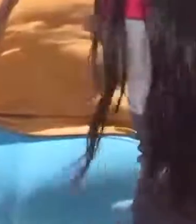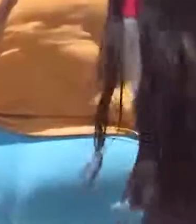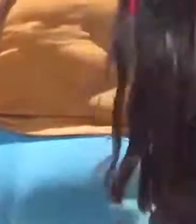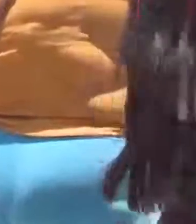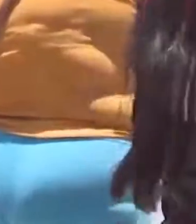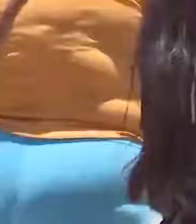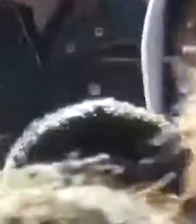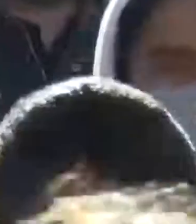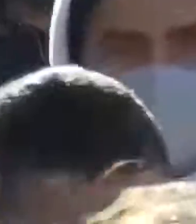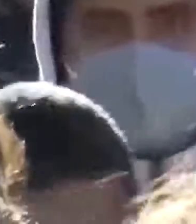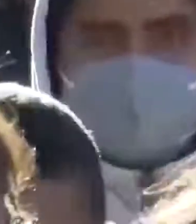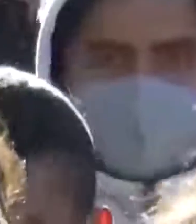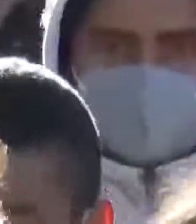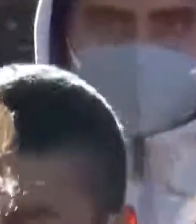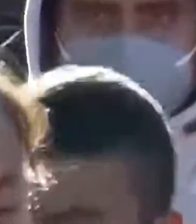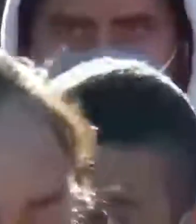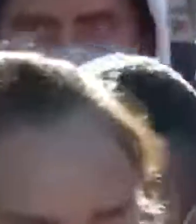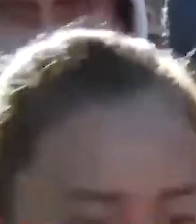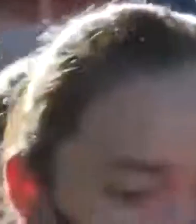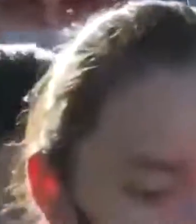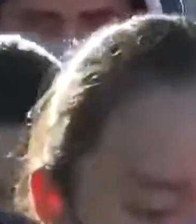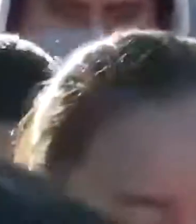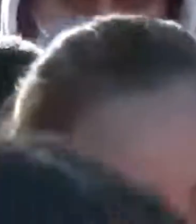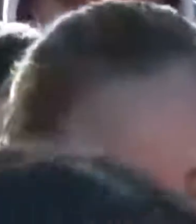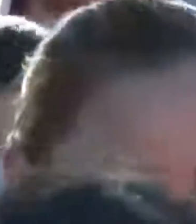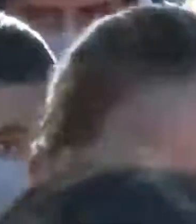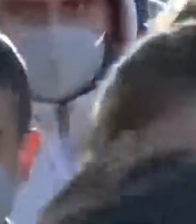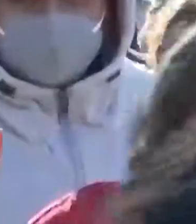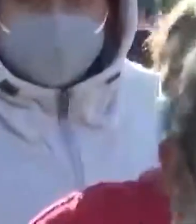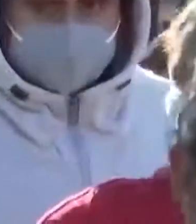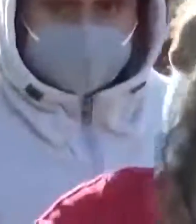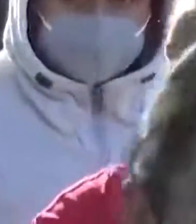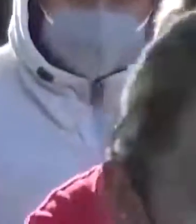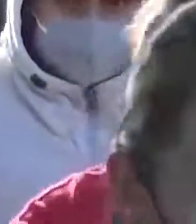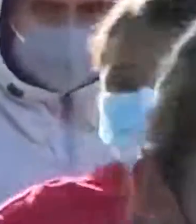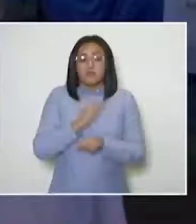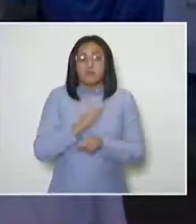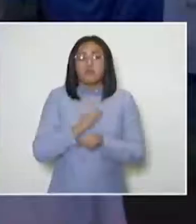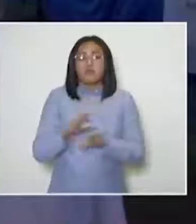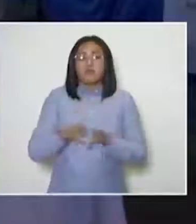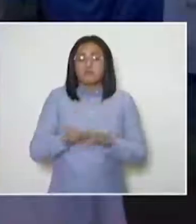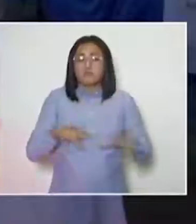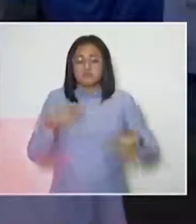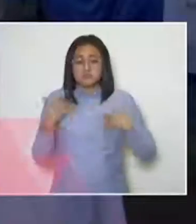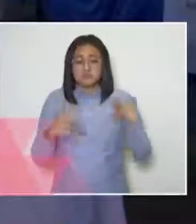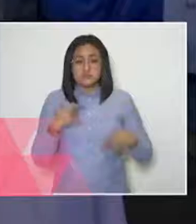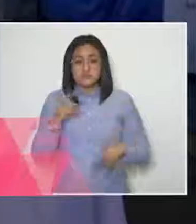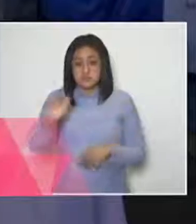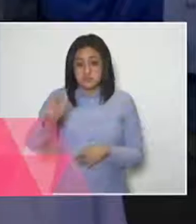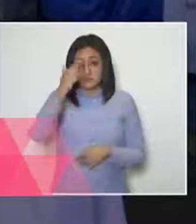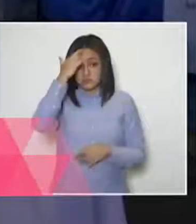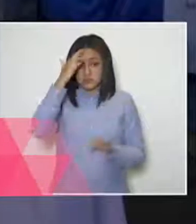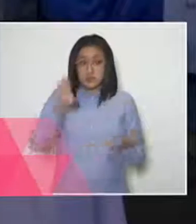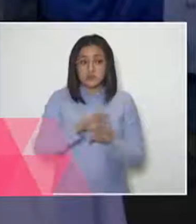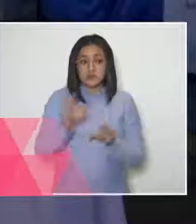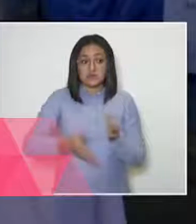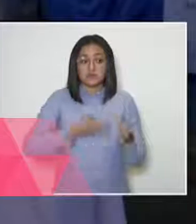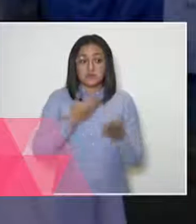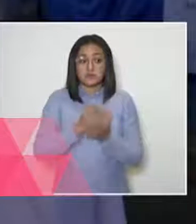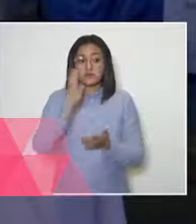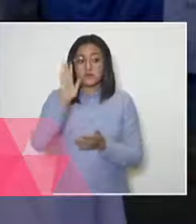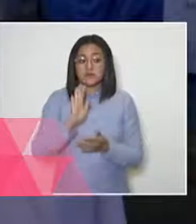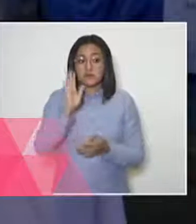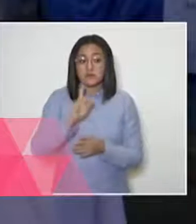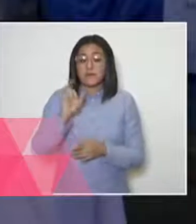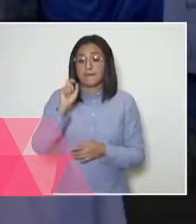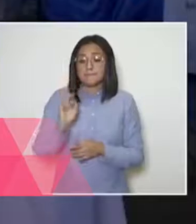hijos reciban la vacuna. En caso de que persistan las molestias, deben consultar a un médico. Hay que recordar que se presentan aproximadamente